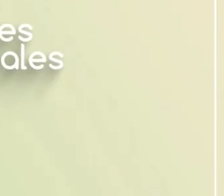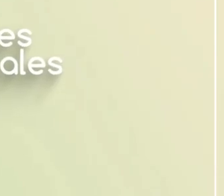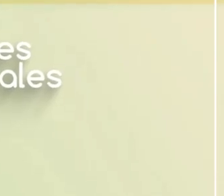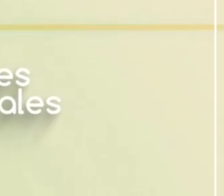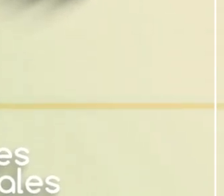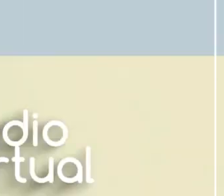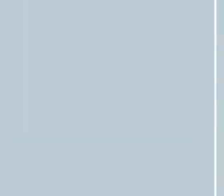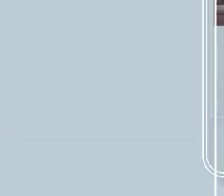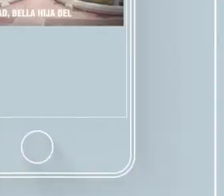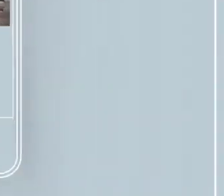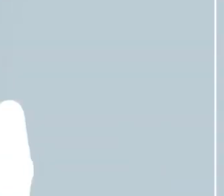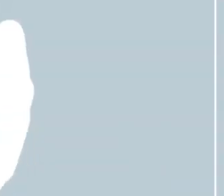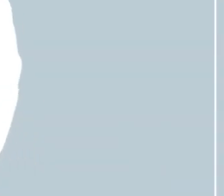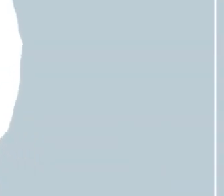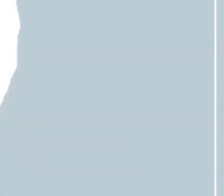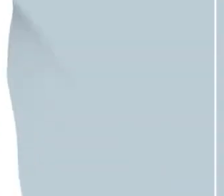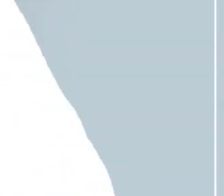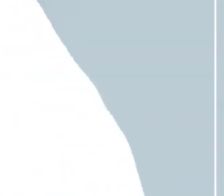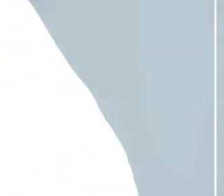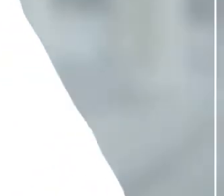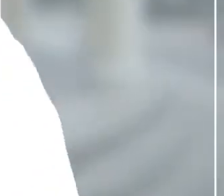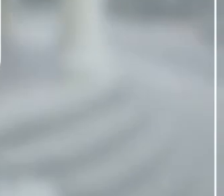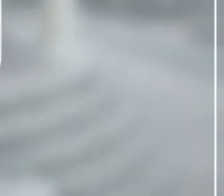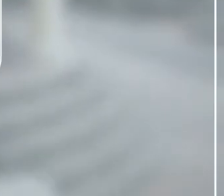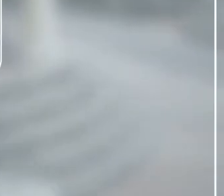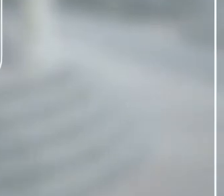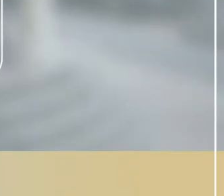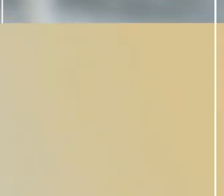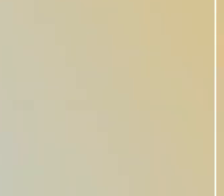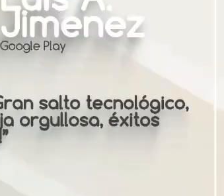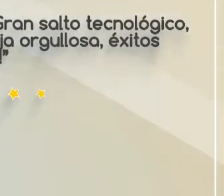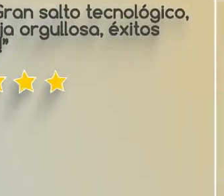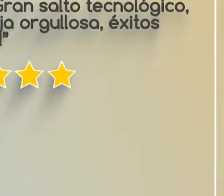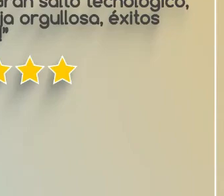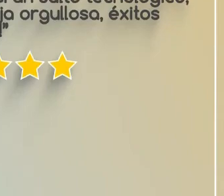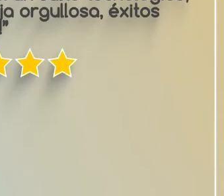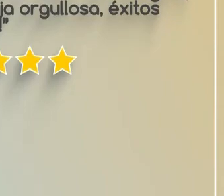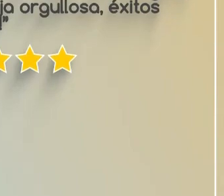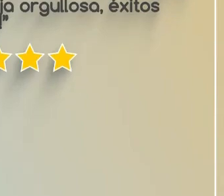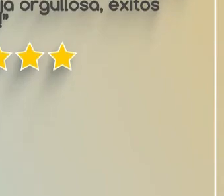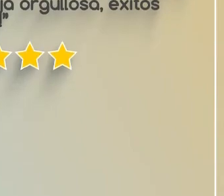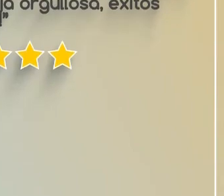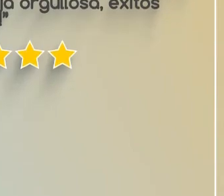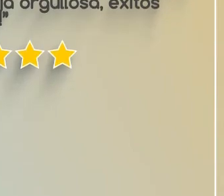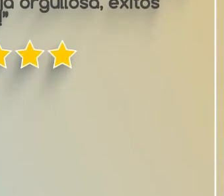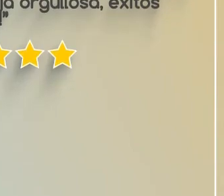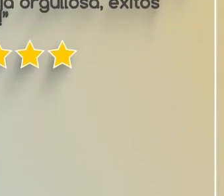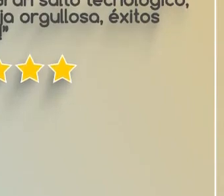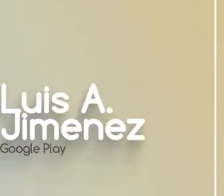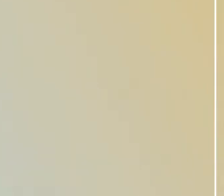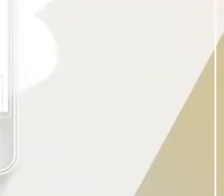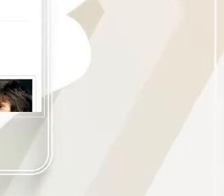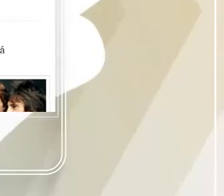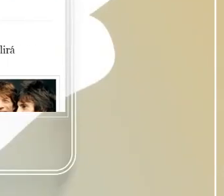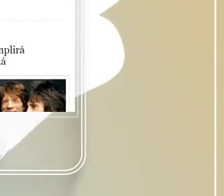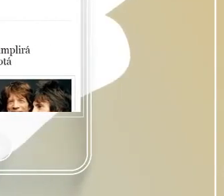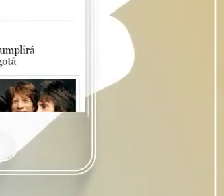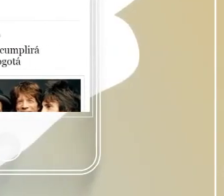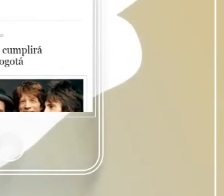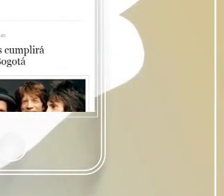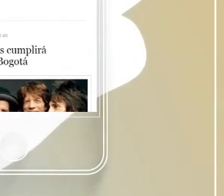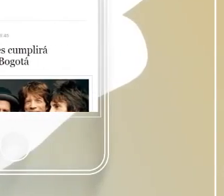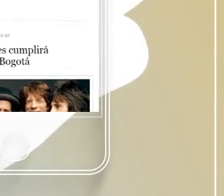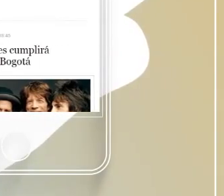sociales. También puedes disfrutar de nuestra señal en vivo y mucho más. Miles de usuarios en Barranca Bermeja, Colombia y el mundo